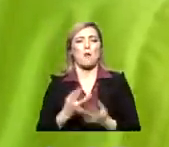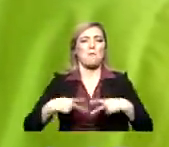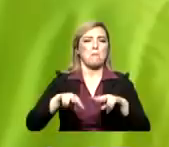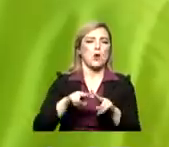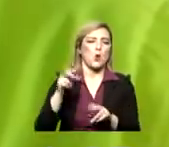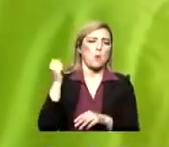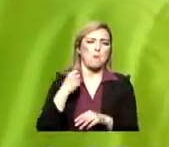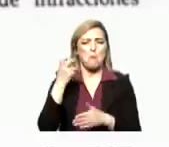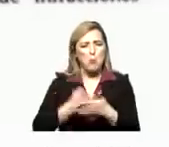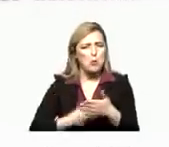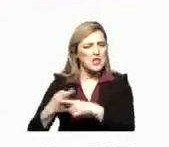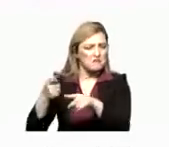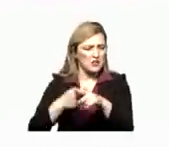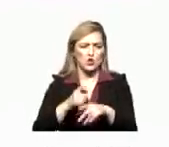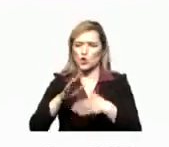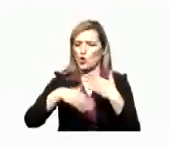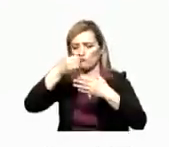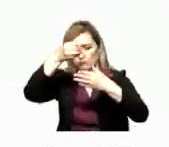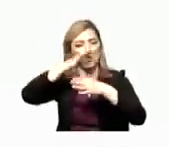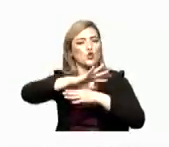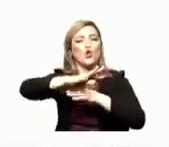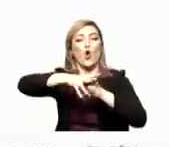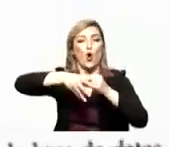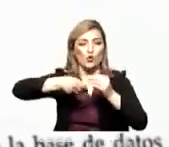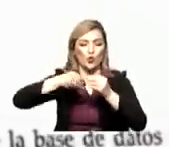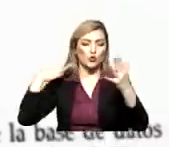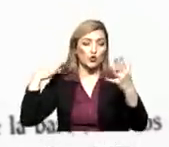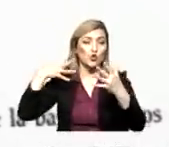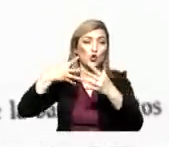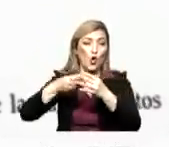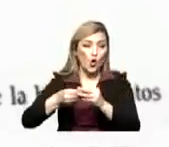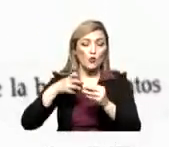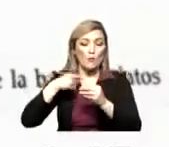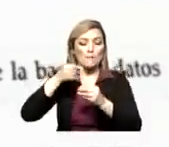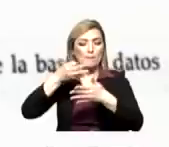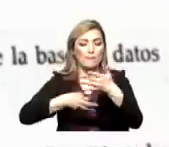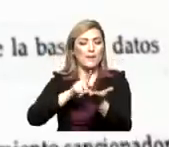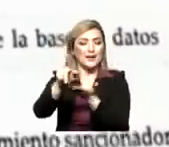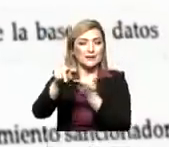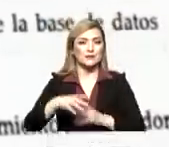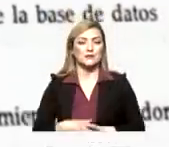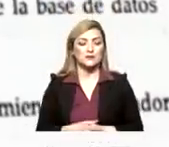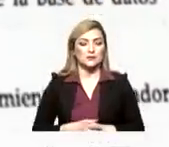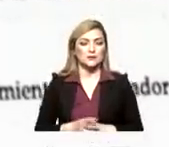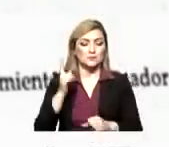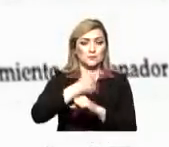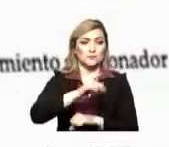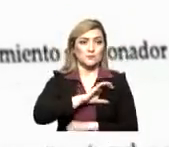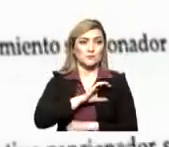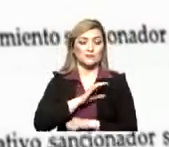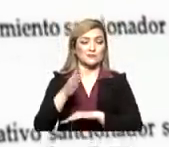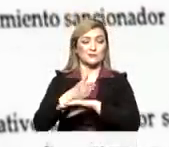puedan tener por otras causas. Sin embargo, desde el COE Nacional señalan que ninguna resolución municipal puede estar por encima de